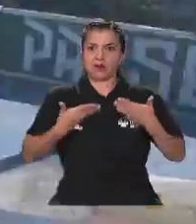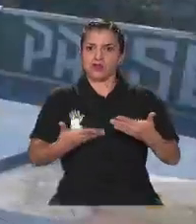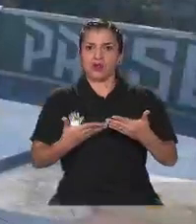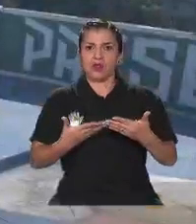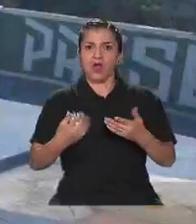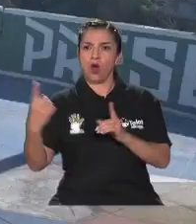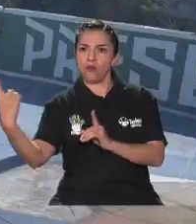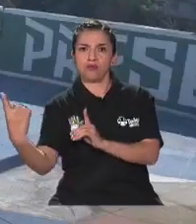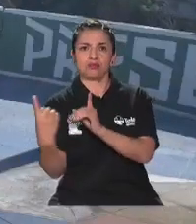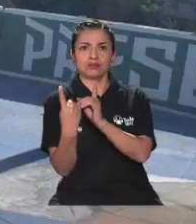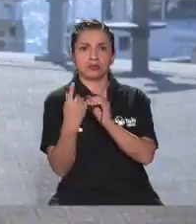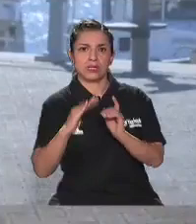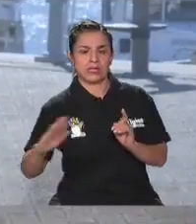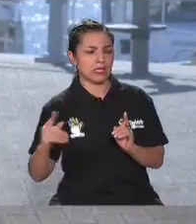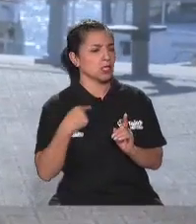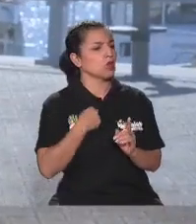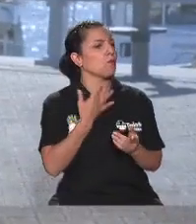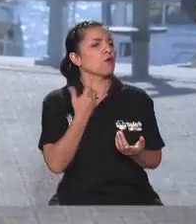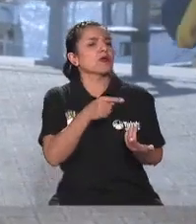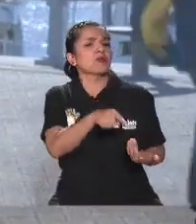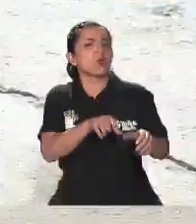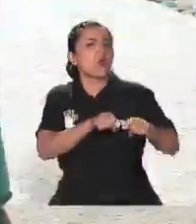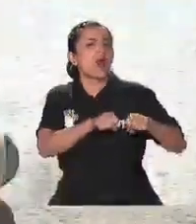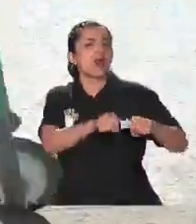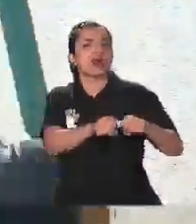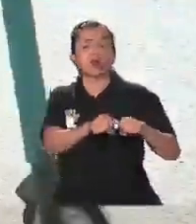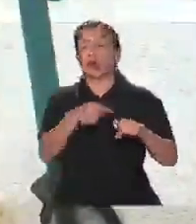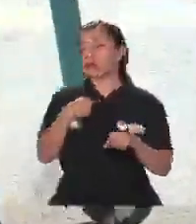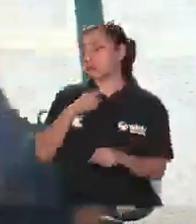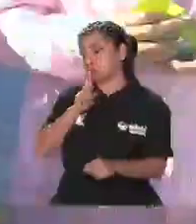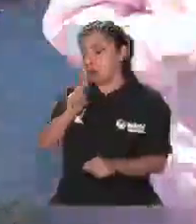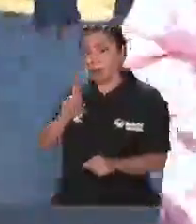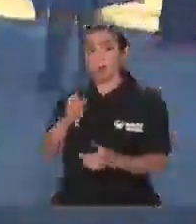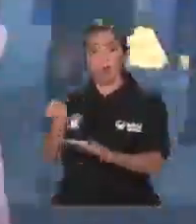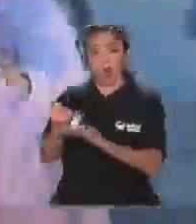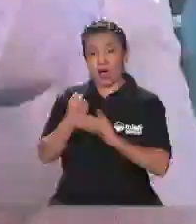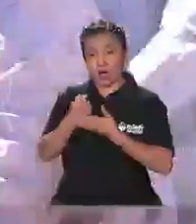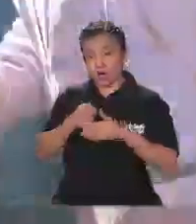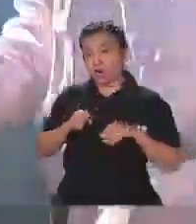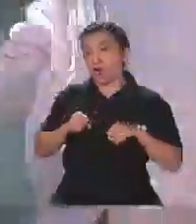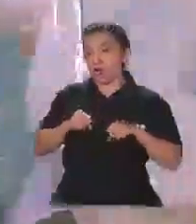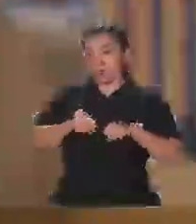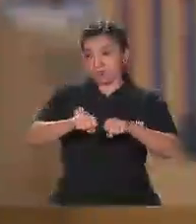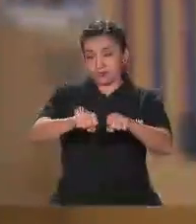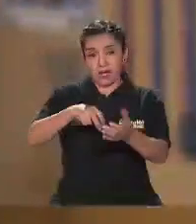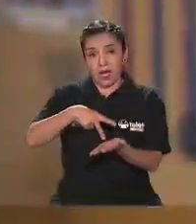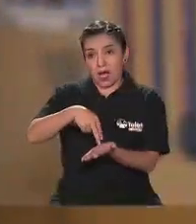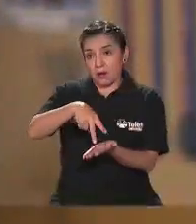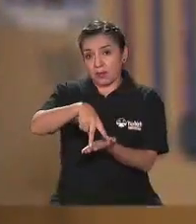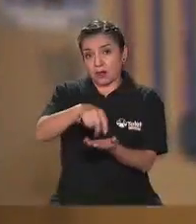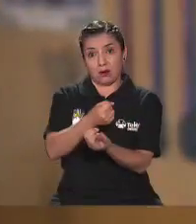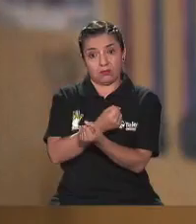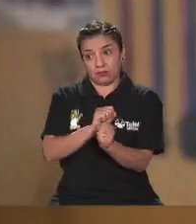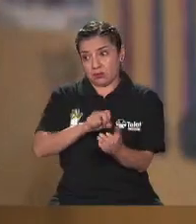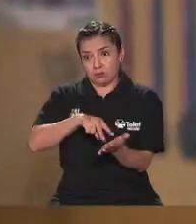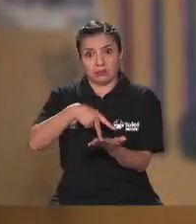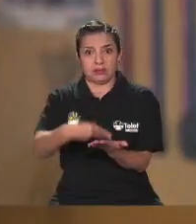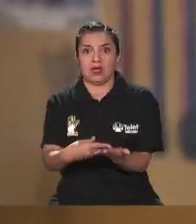carrito? No, porque esto me ayuda a caminar, porque si no me puedo tropezar, me puedo caer. Yo no quedo ahí